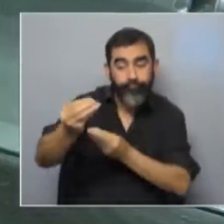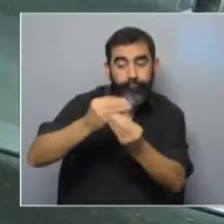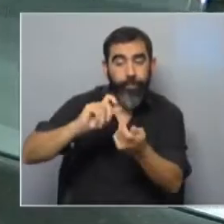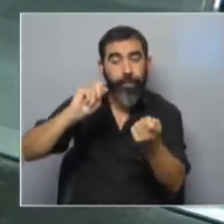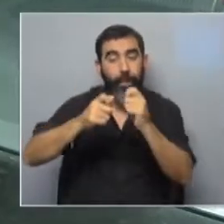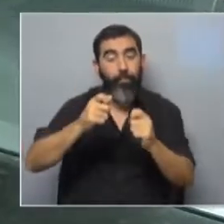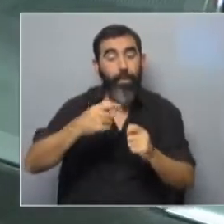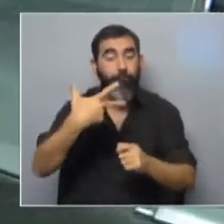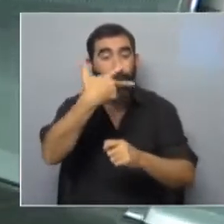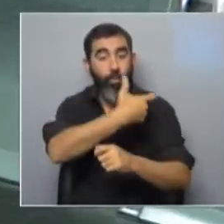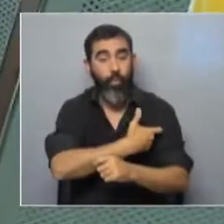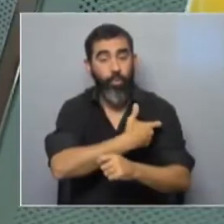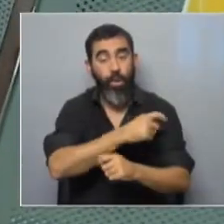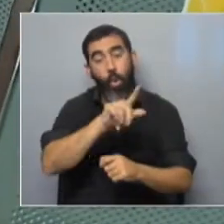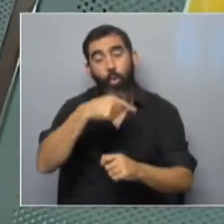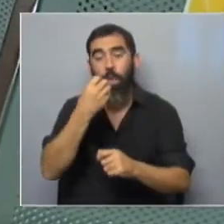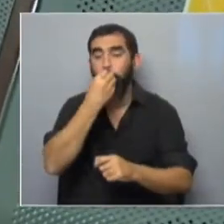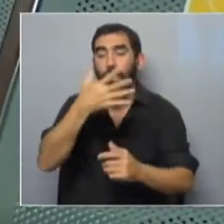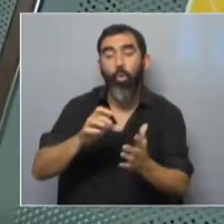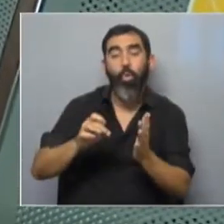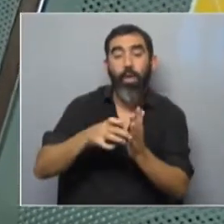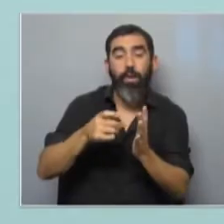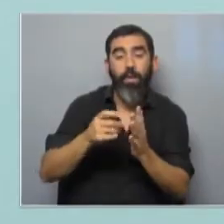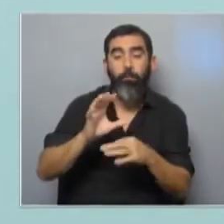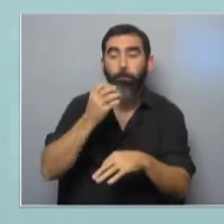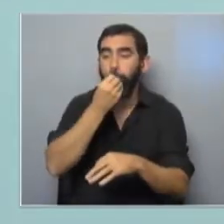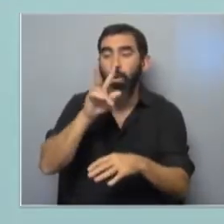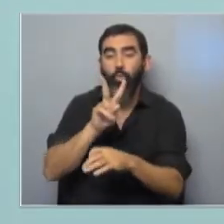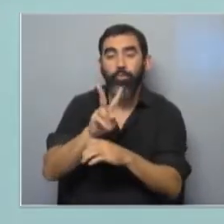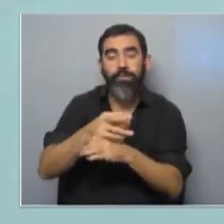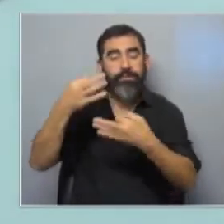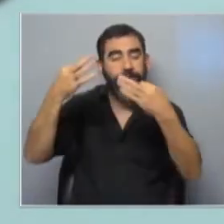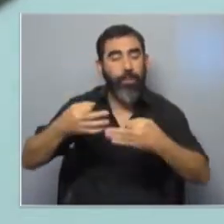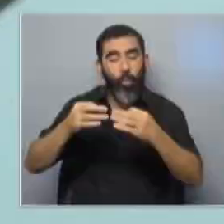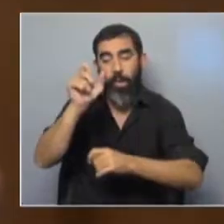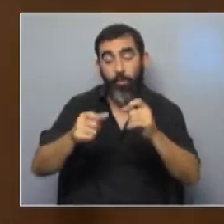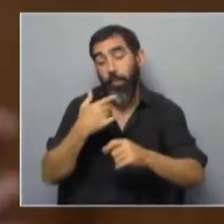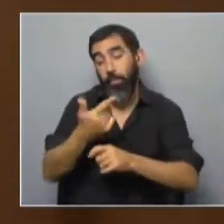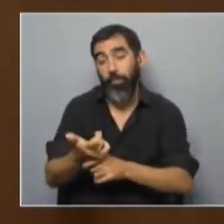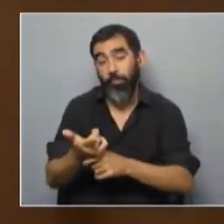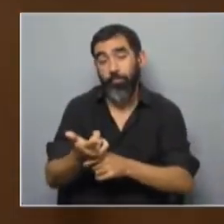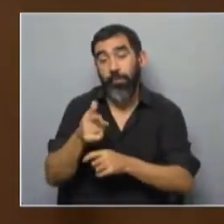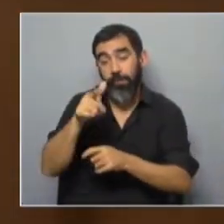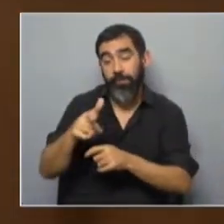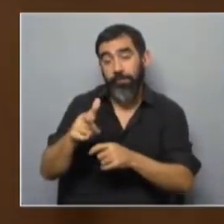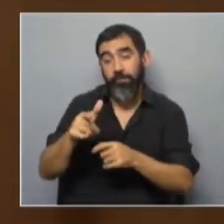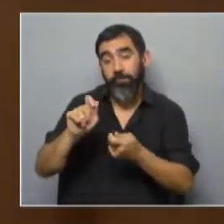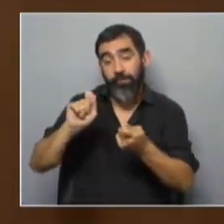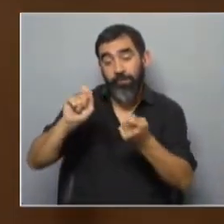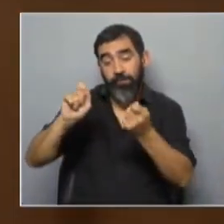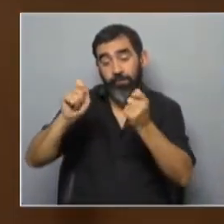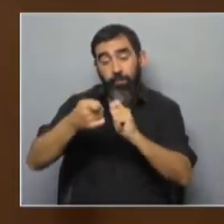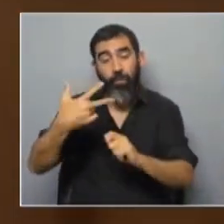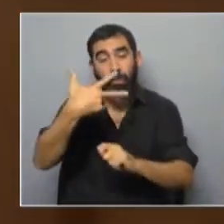de una vacuna por una de mejor calidad, que obtenga más respuesta y sea más segura para las personas. Ese es el trayecto que se ha seguido